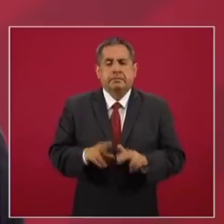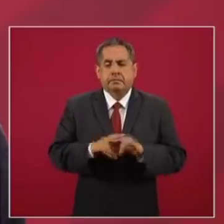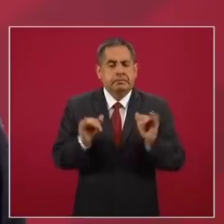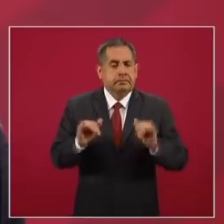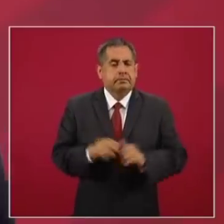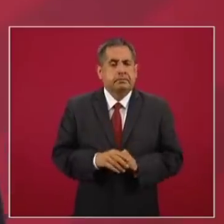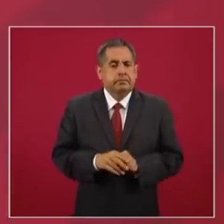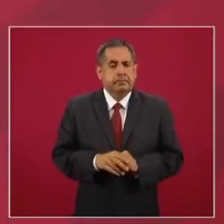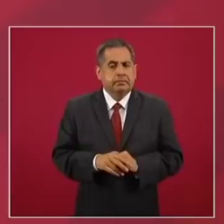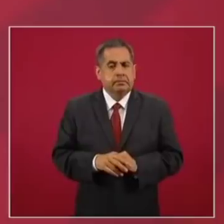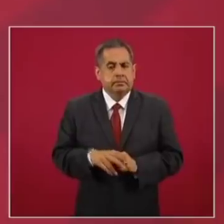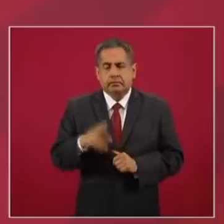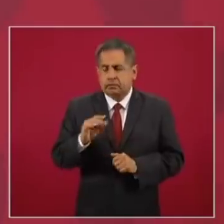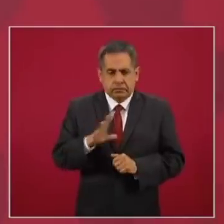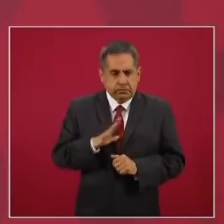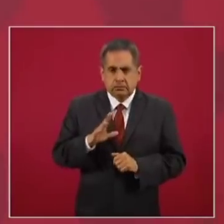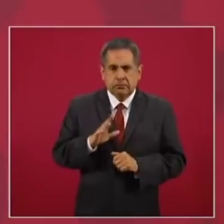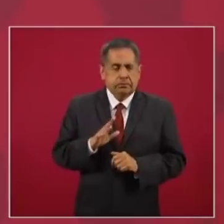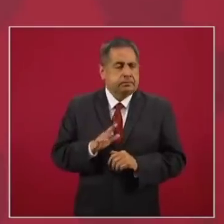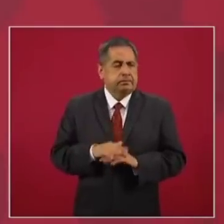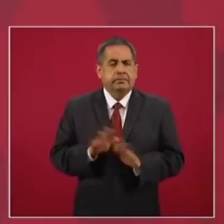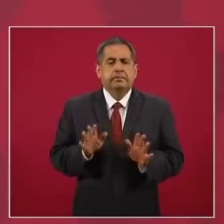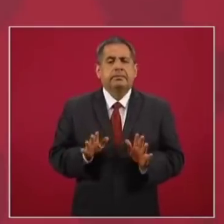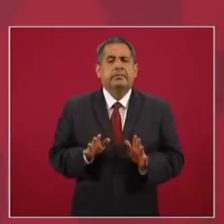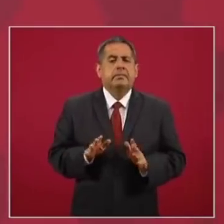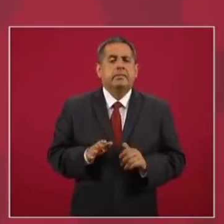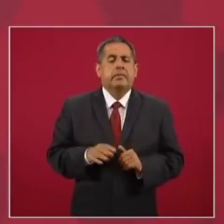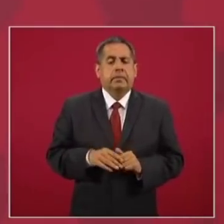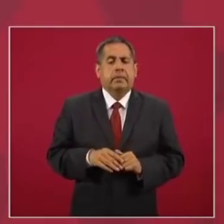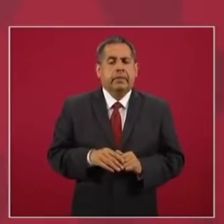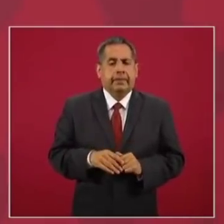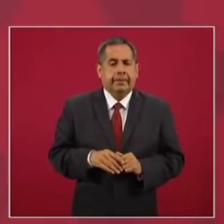No hay